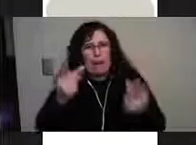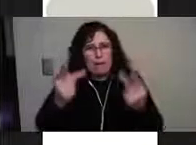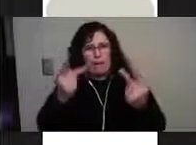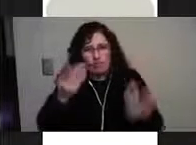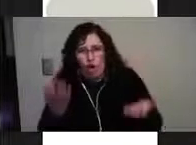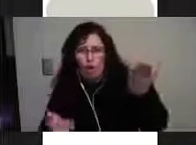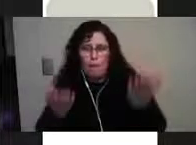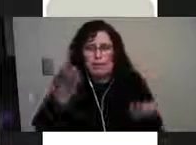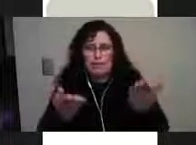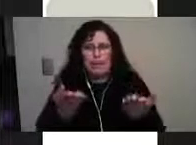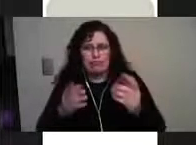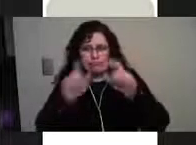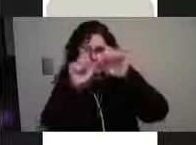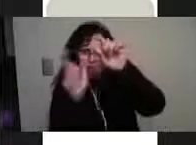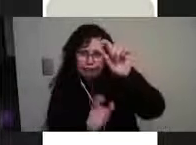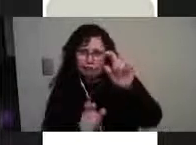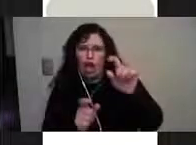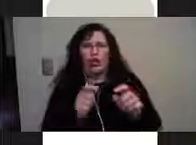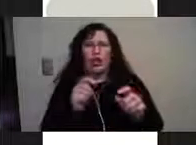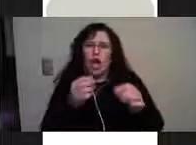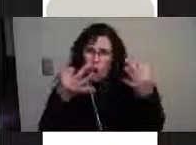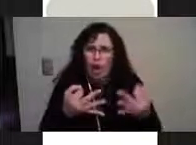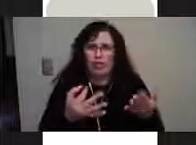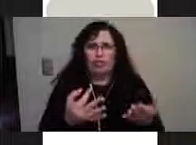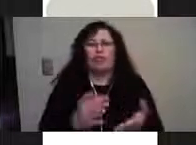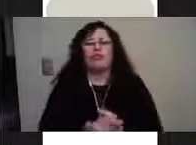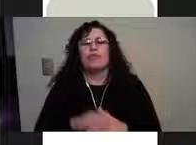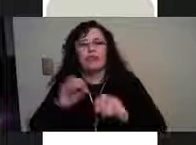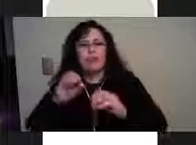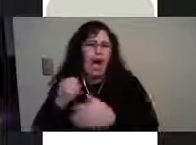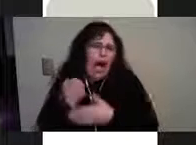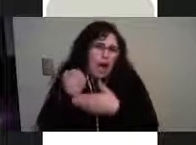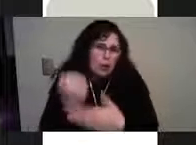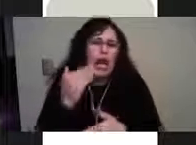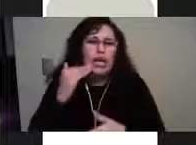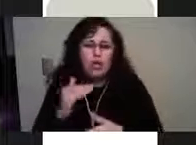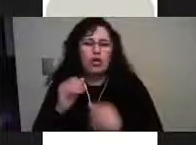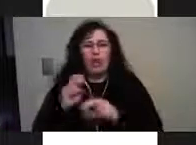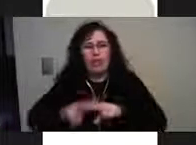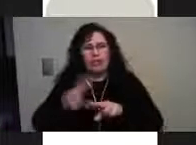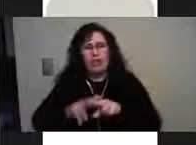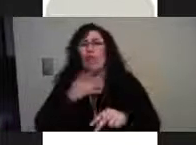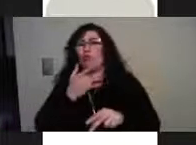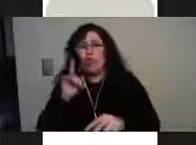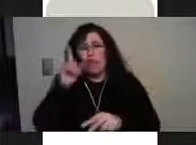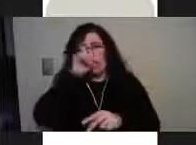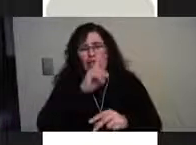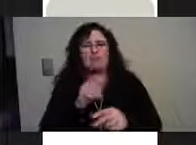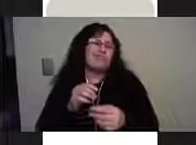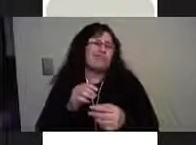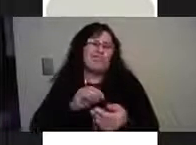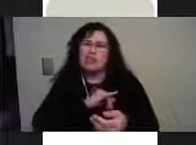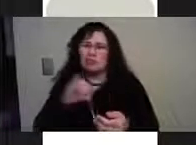correcta alineación y posicionamiento de los segmentos que pueden tener algún tipo de alteración en los ejes.